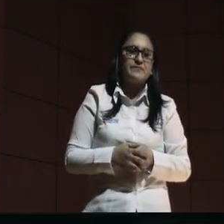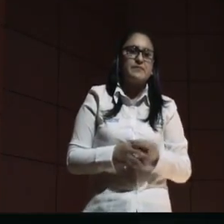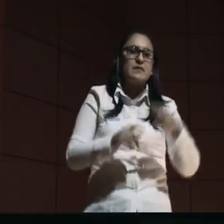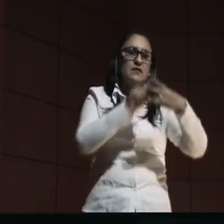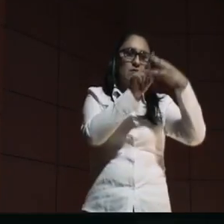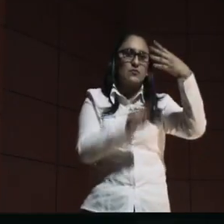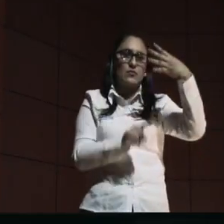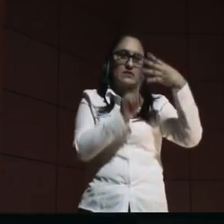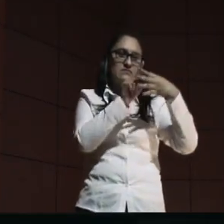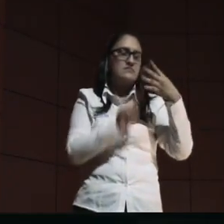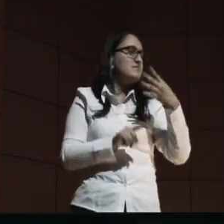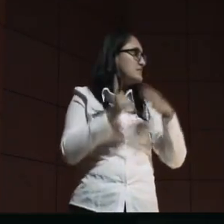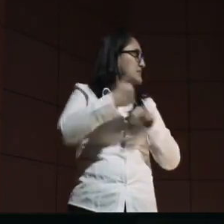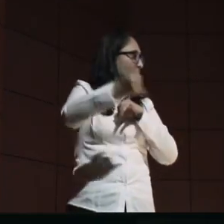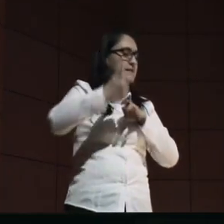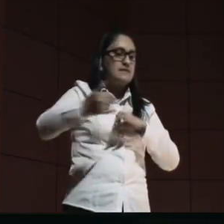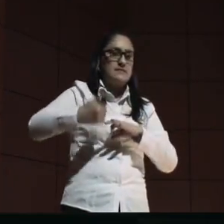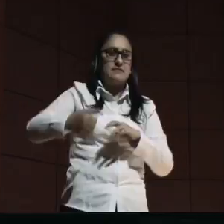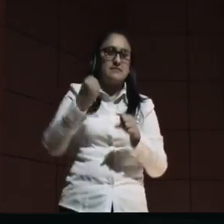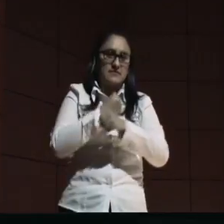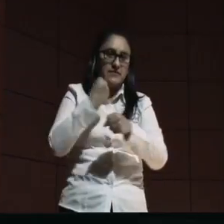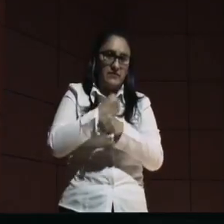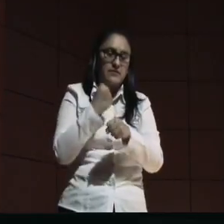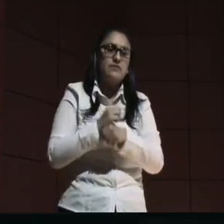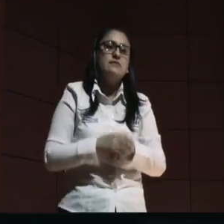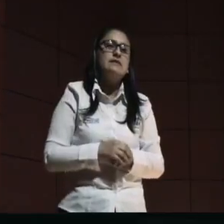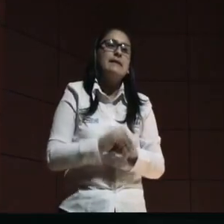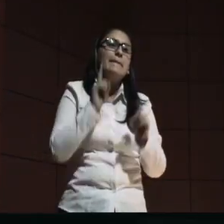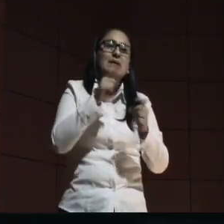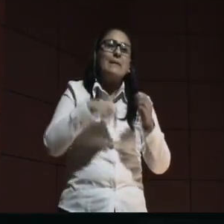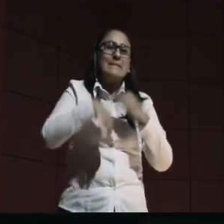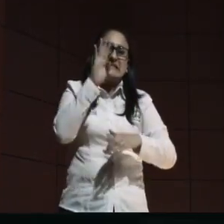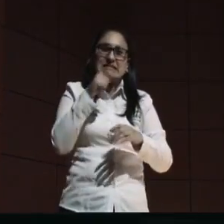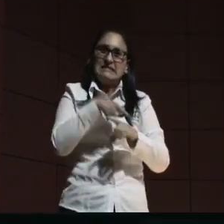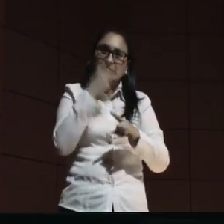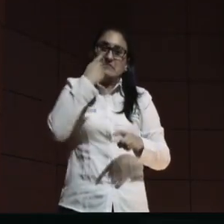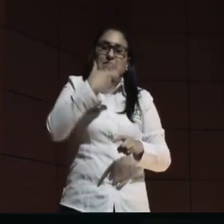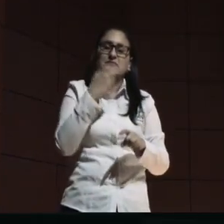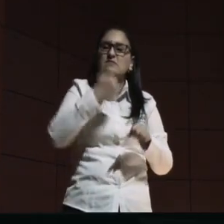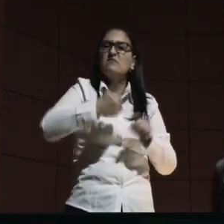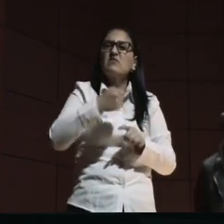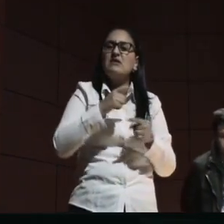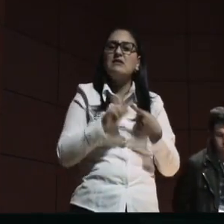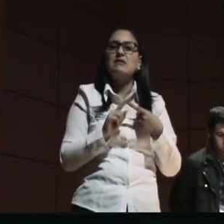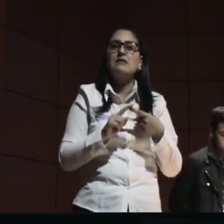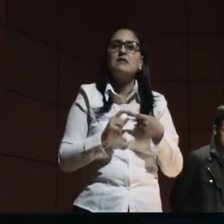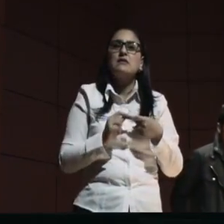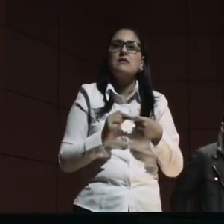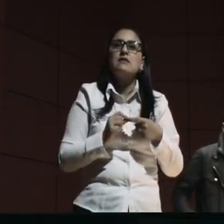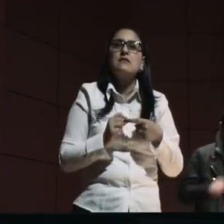Tenemos cuatro líneas de trabajo, pero la que más tiene fuerza es